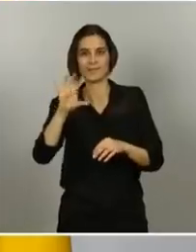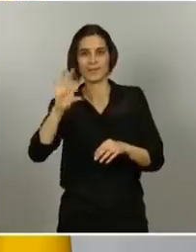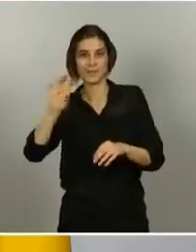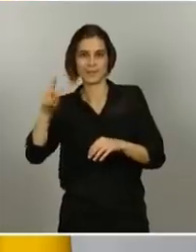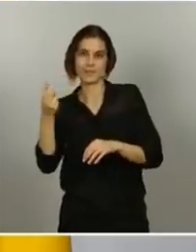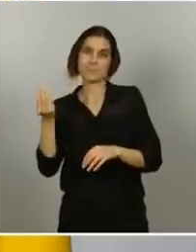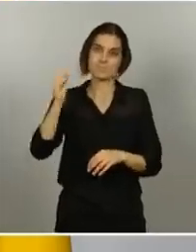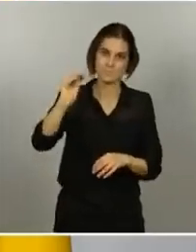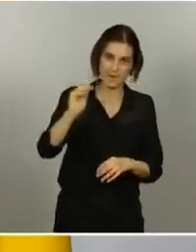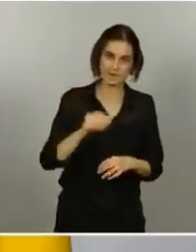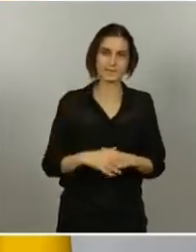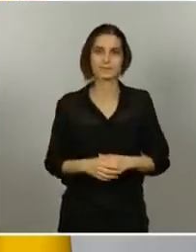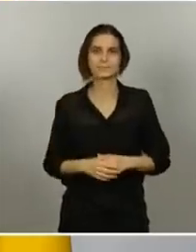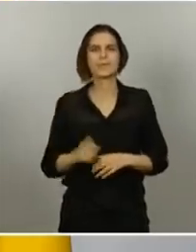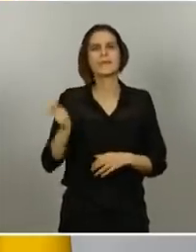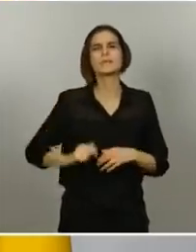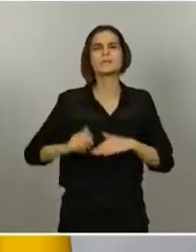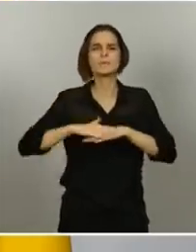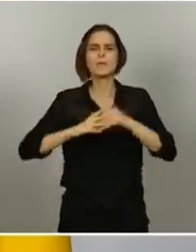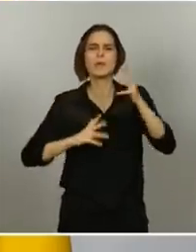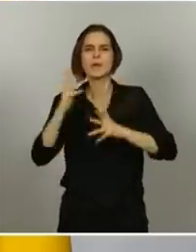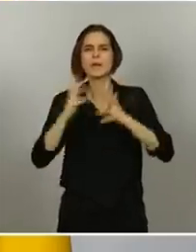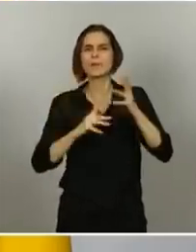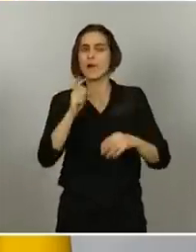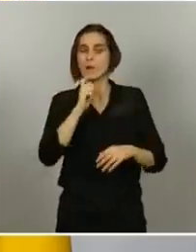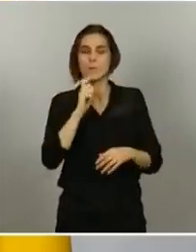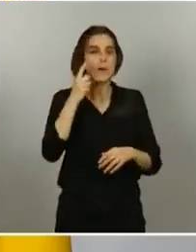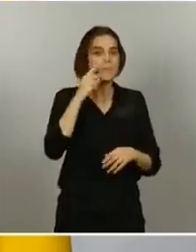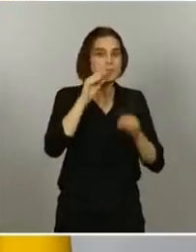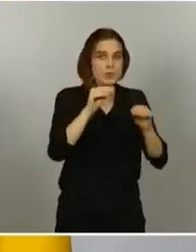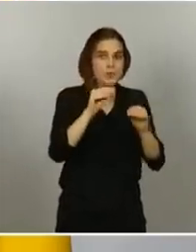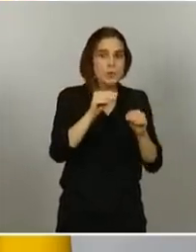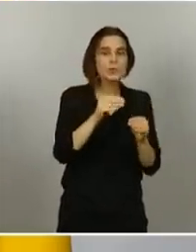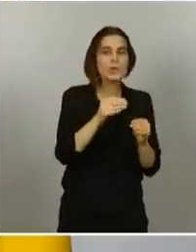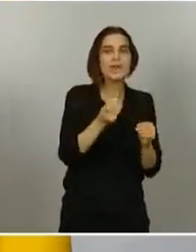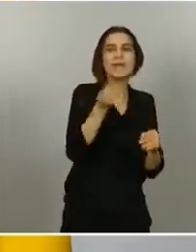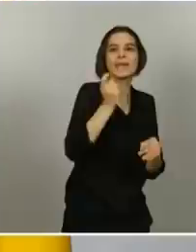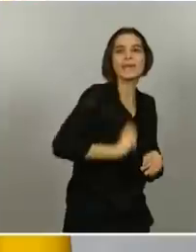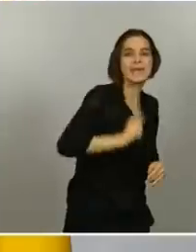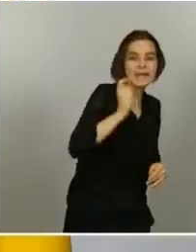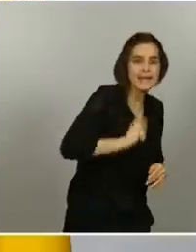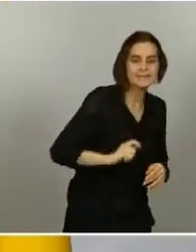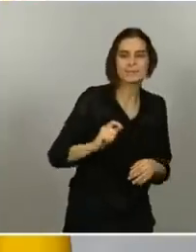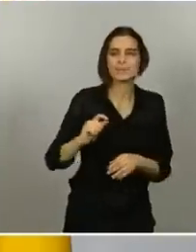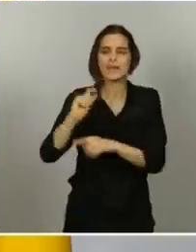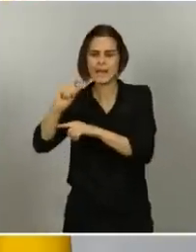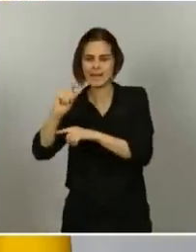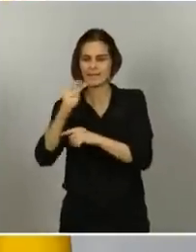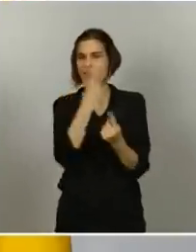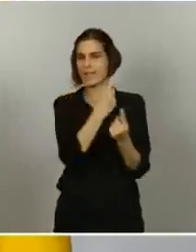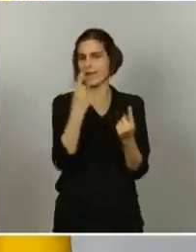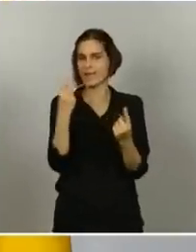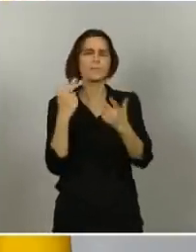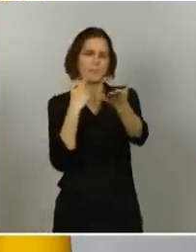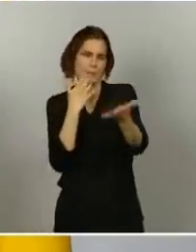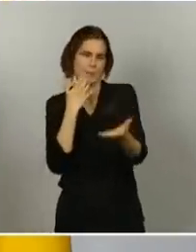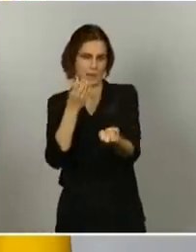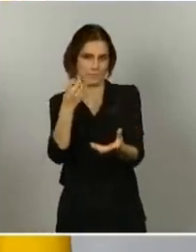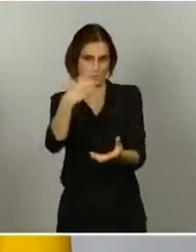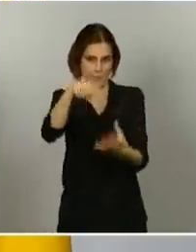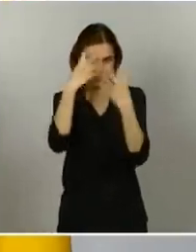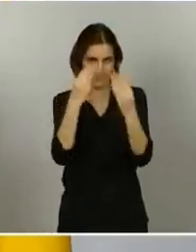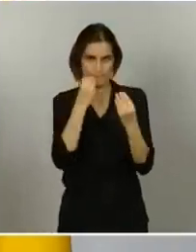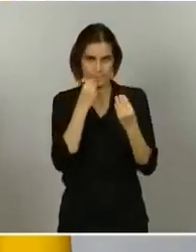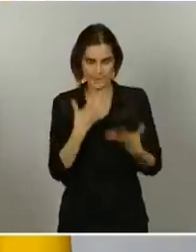mensuales de la persona ou unidade de convivencia e a renta garantizada en cada caso. Les pongo un ejemplo para entenderlo ben. Unha persona que viva sola